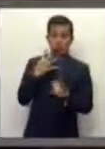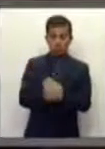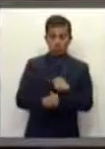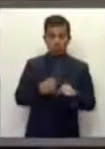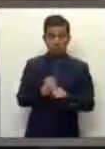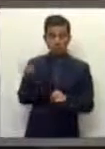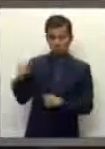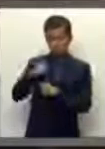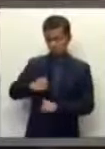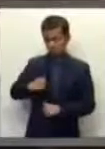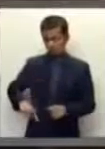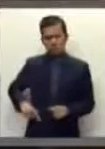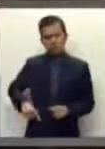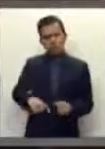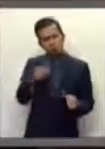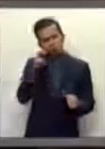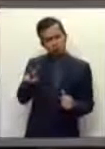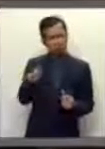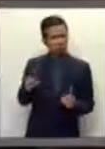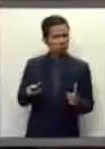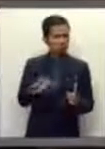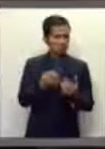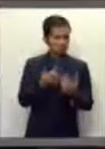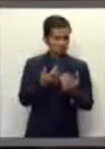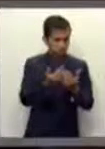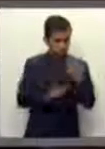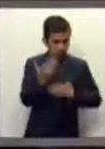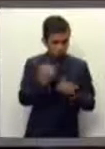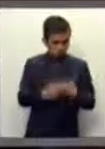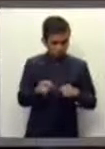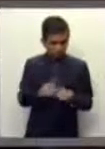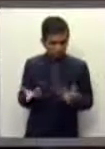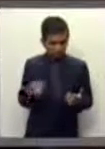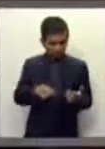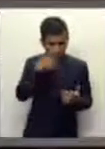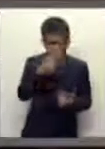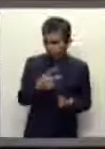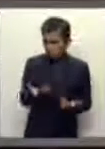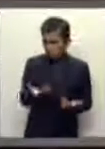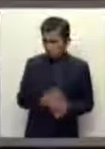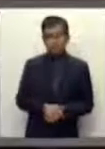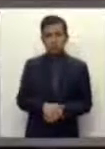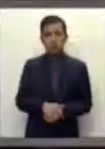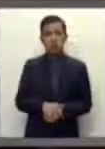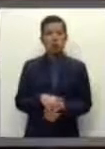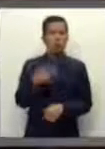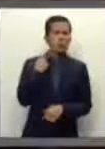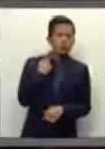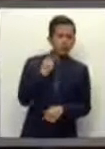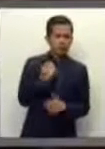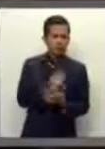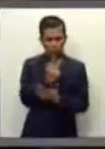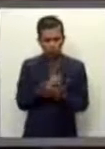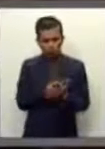de manera significativa un desarrollo social en el país. ¿Las políticas y programas sociales